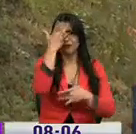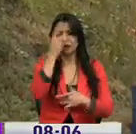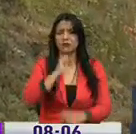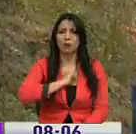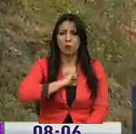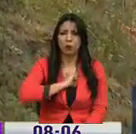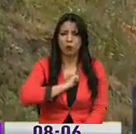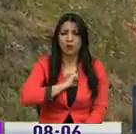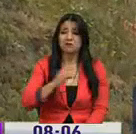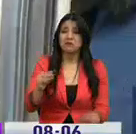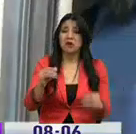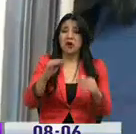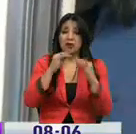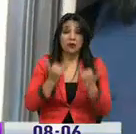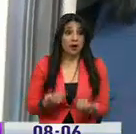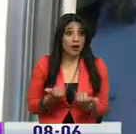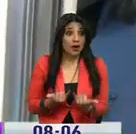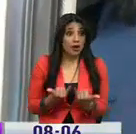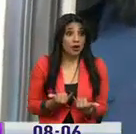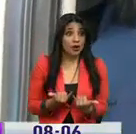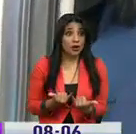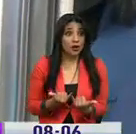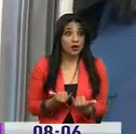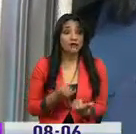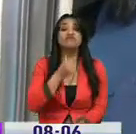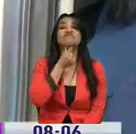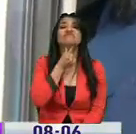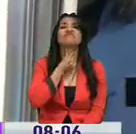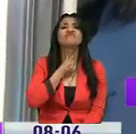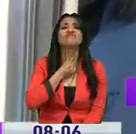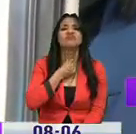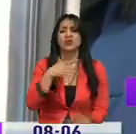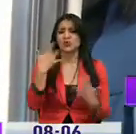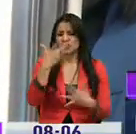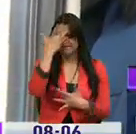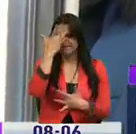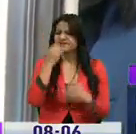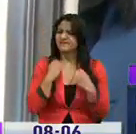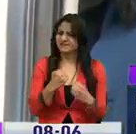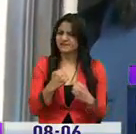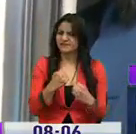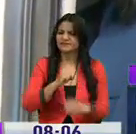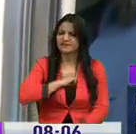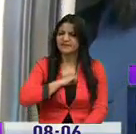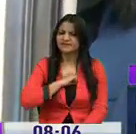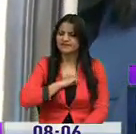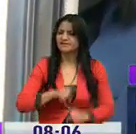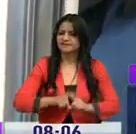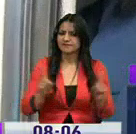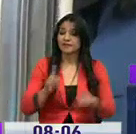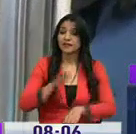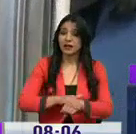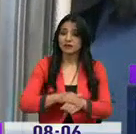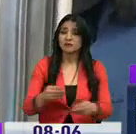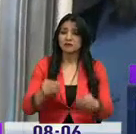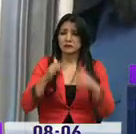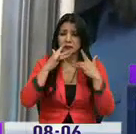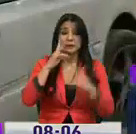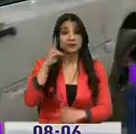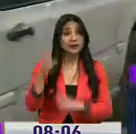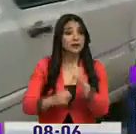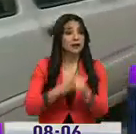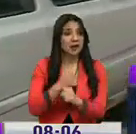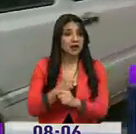que tengo acá. Ahora mismo estoy bien mal con mis nietos. Bronquitis y todo eso. 20 años hemos